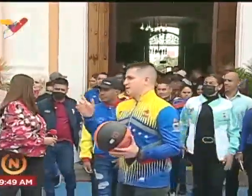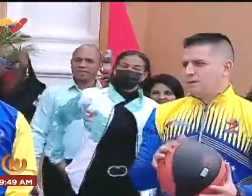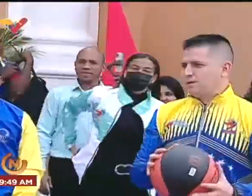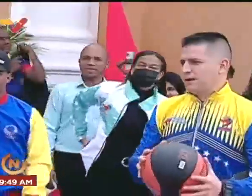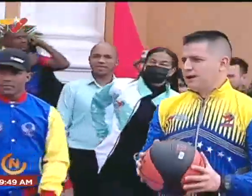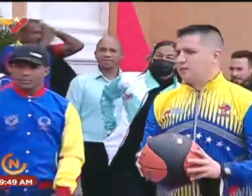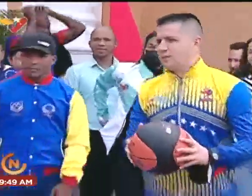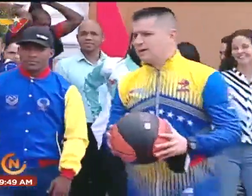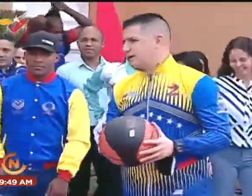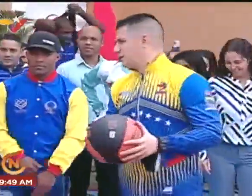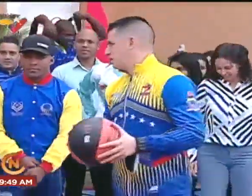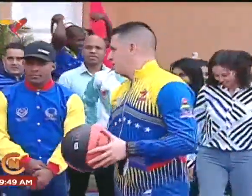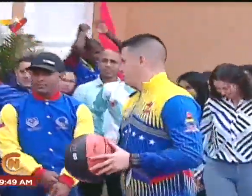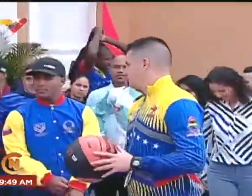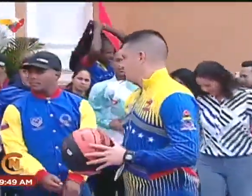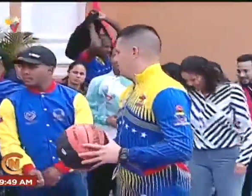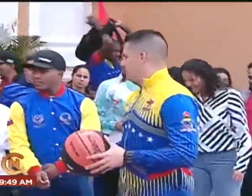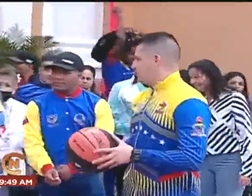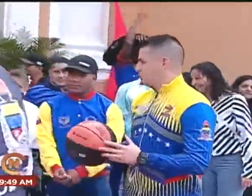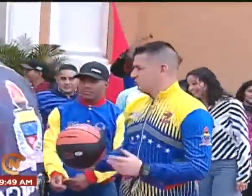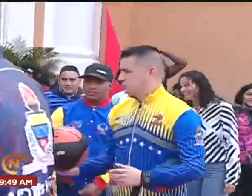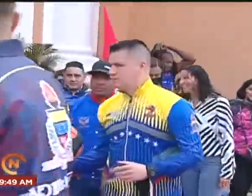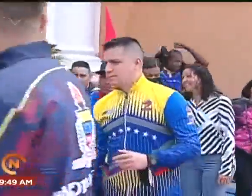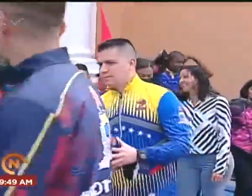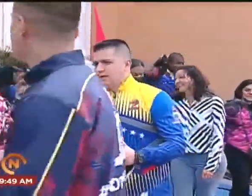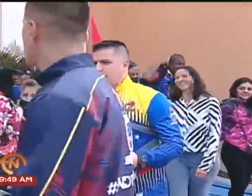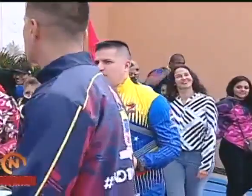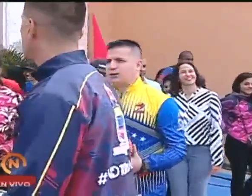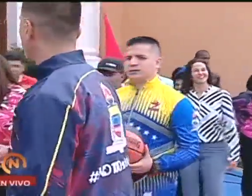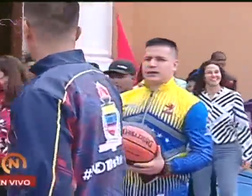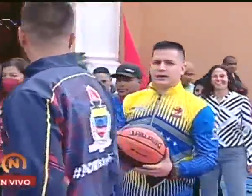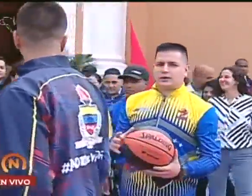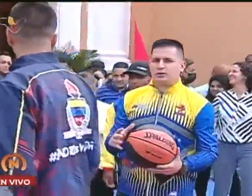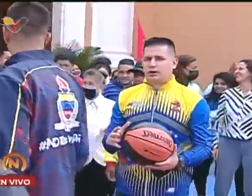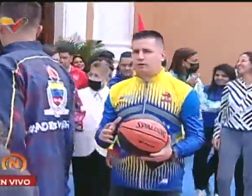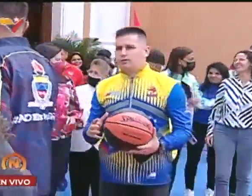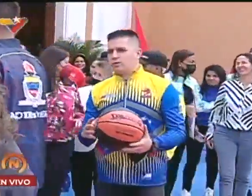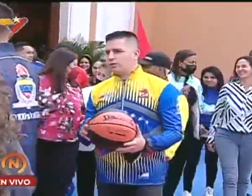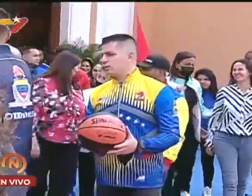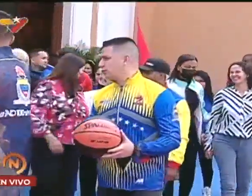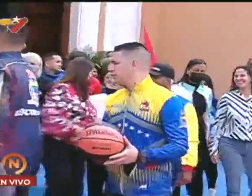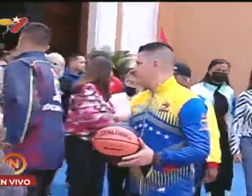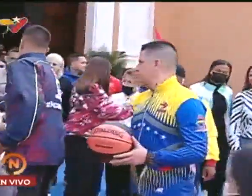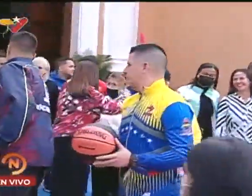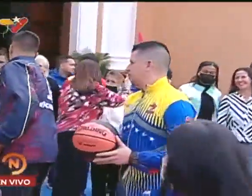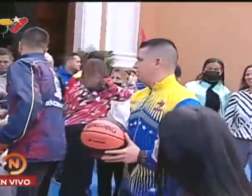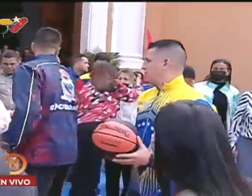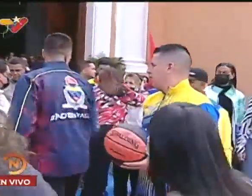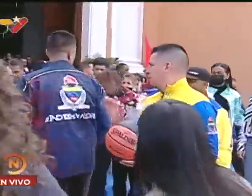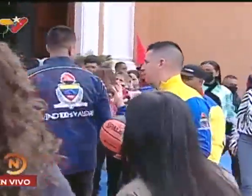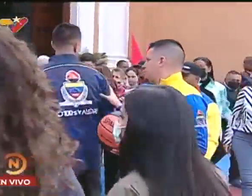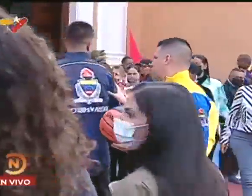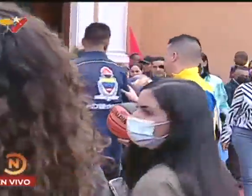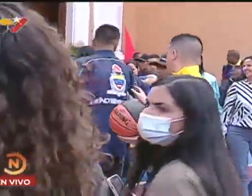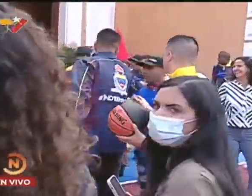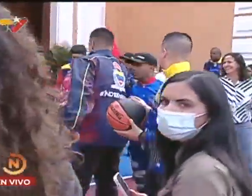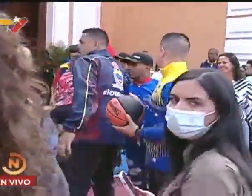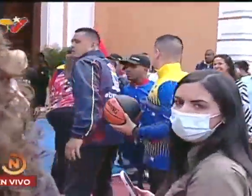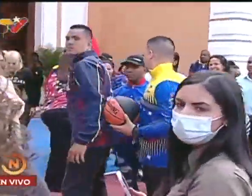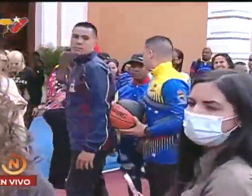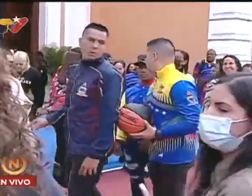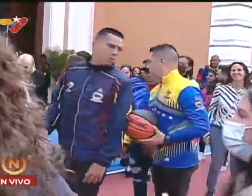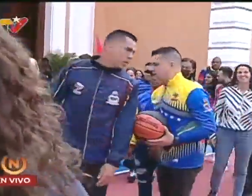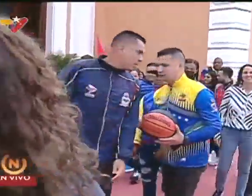Caracas acompañando al ministro y a las diferentes autoridades y deportistas en esta importante evento